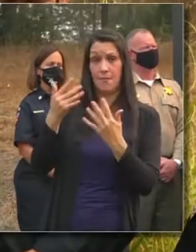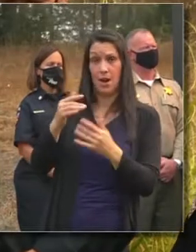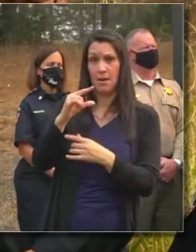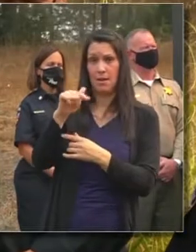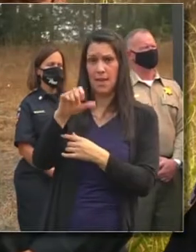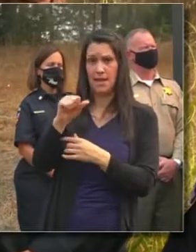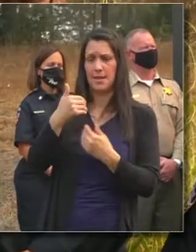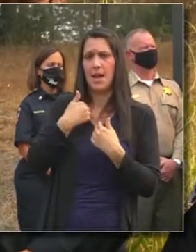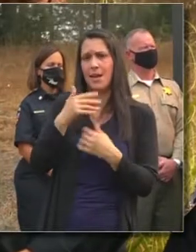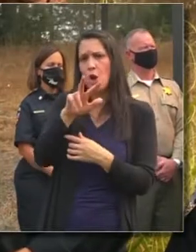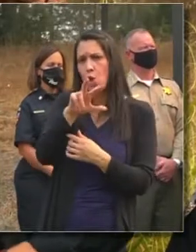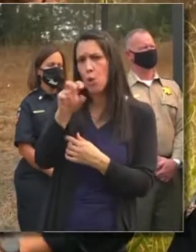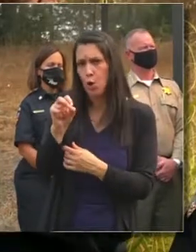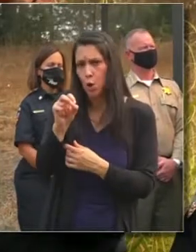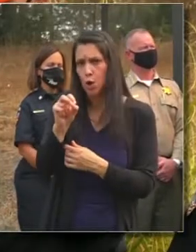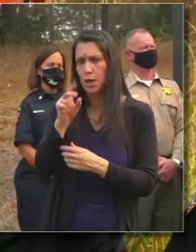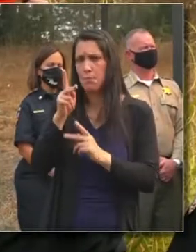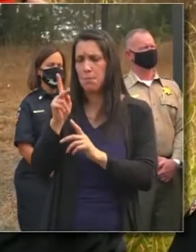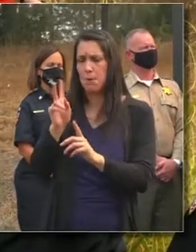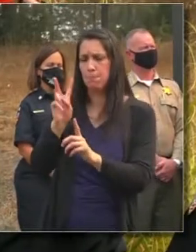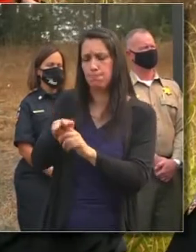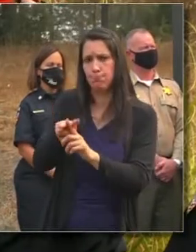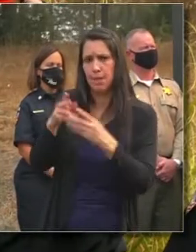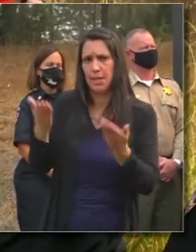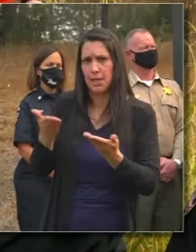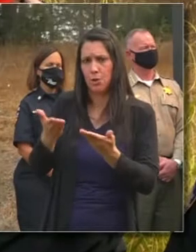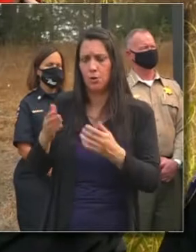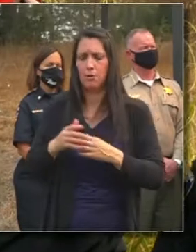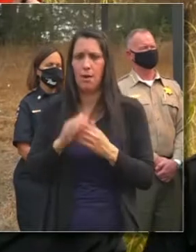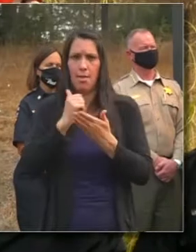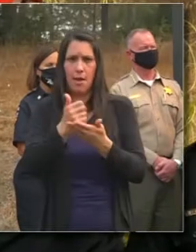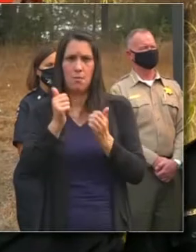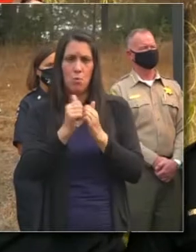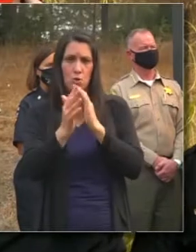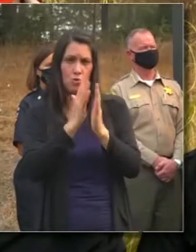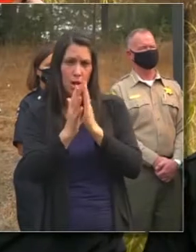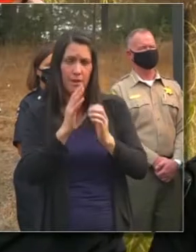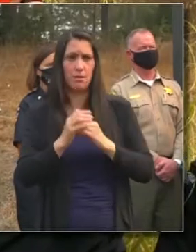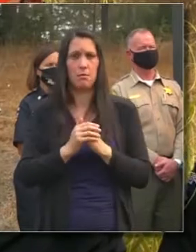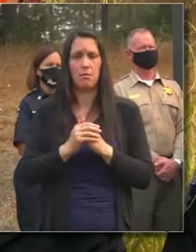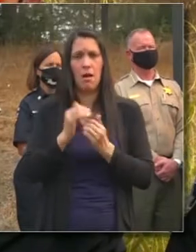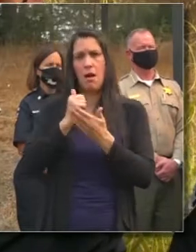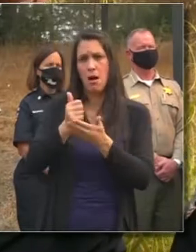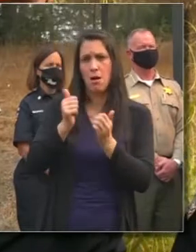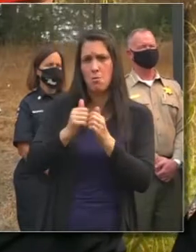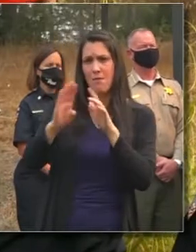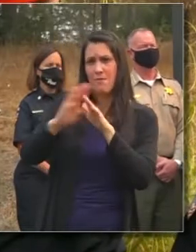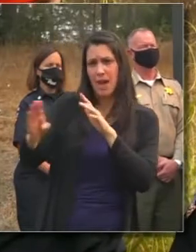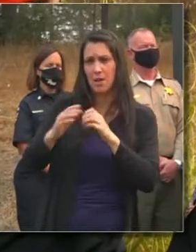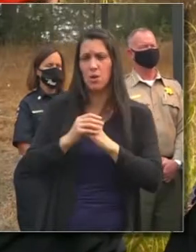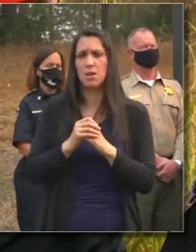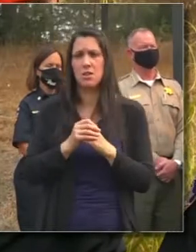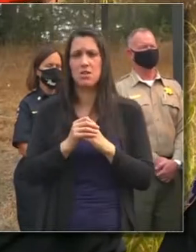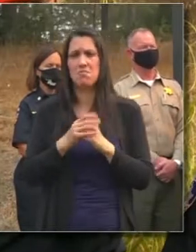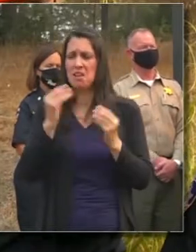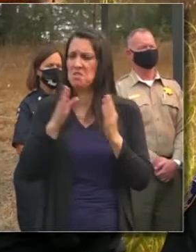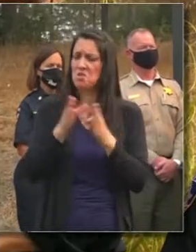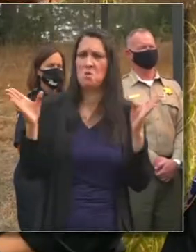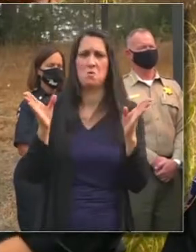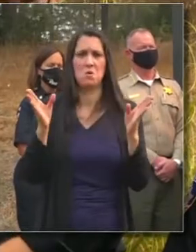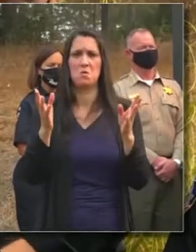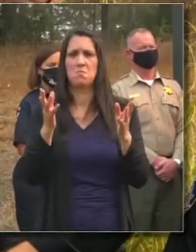incendio glass tenemos a 30 personas ayudando en control de tránsito de evacuación y básicamente